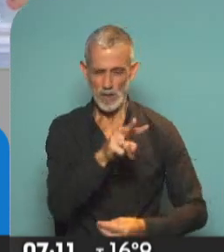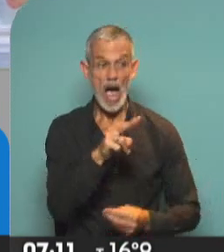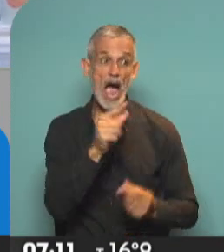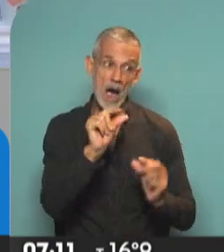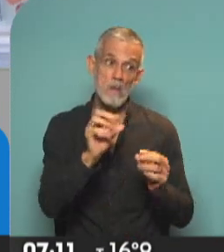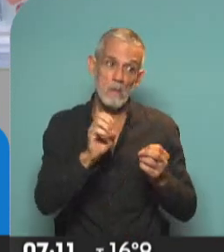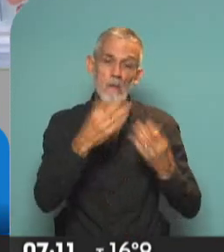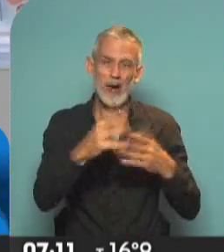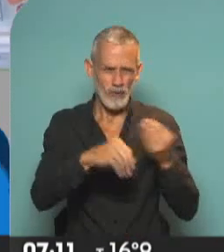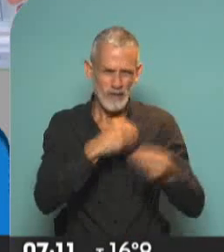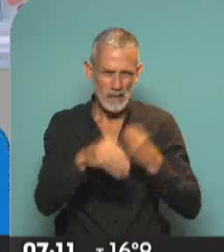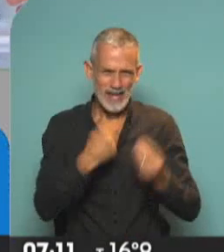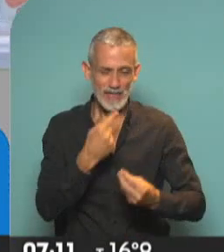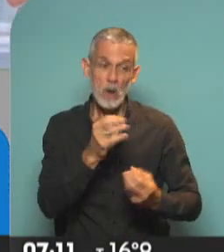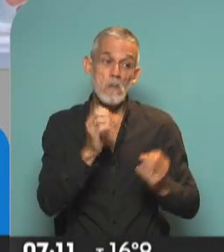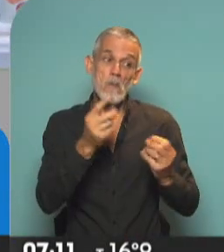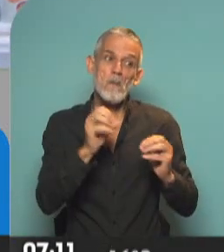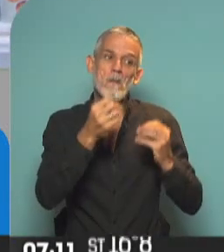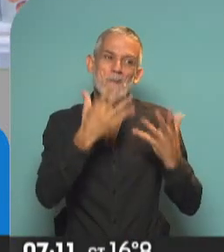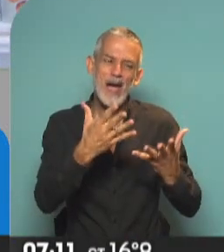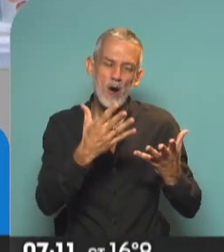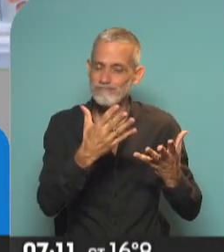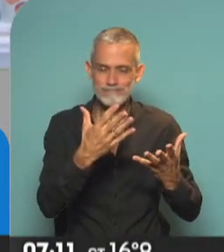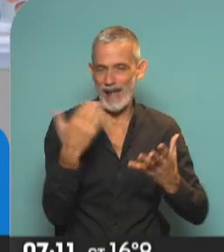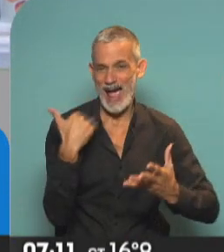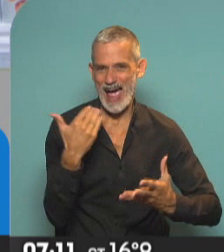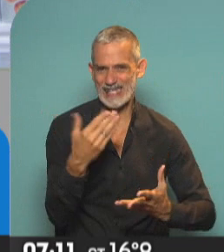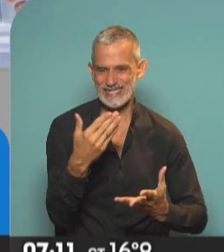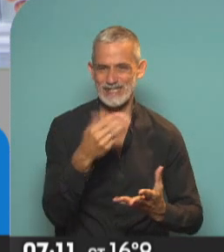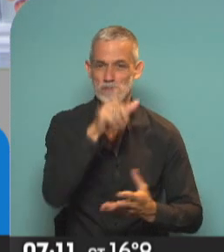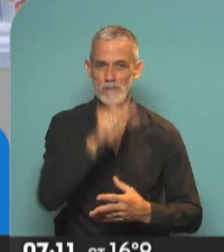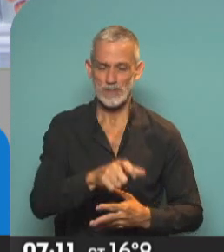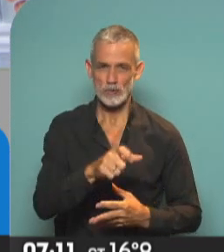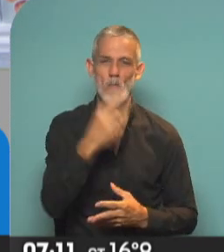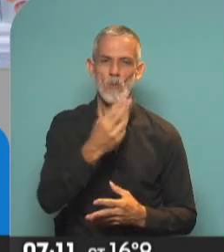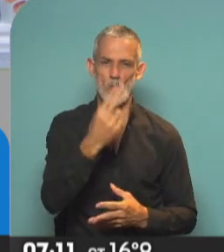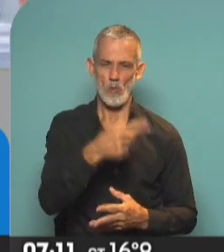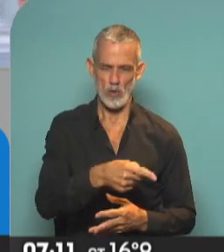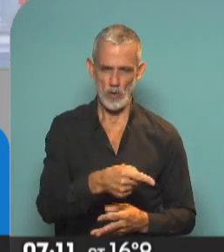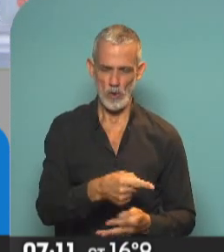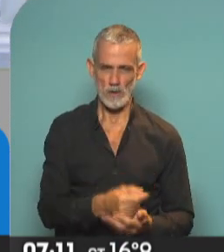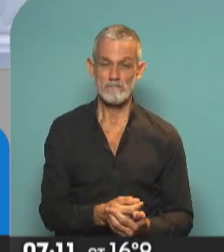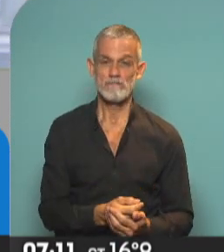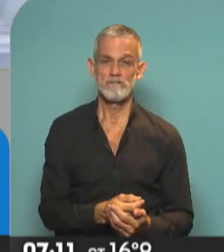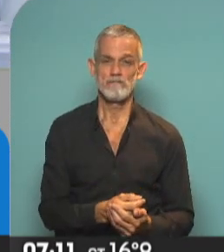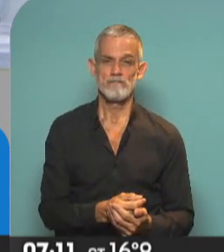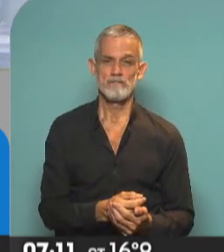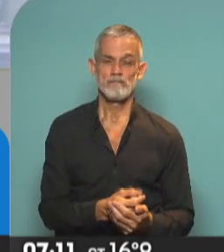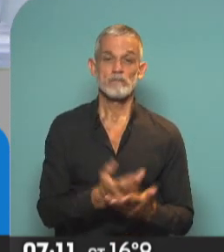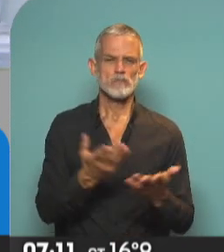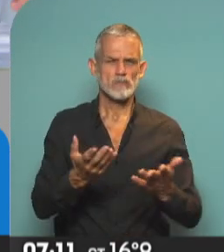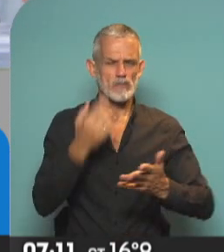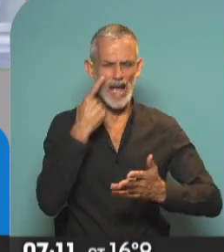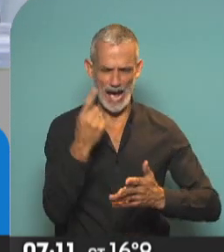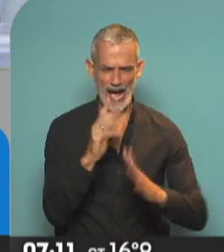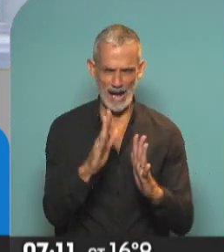una mejoría en su estado de salud, pero finalmente ayer el paciente terminó muriendo. Vamos a ver un par